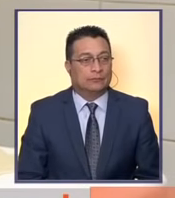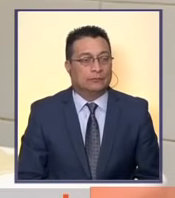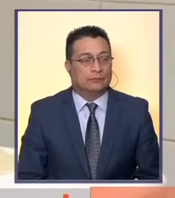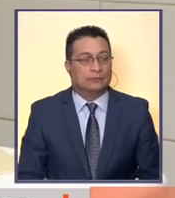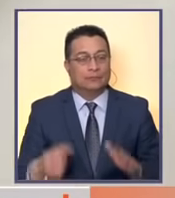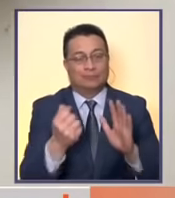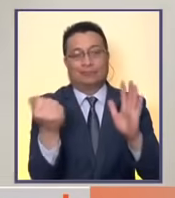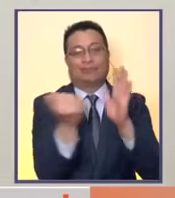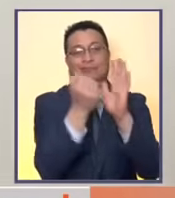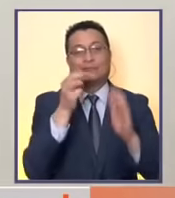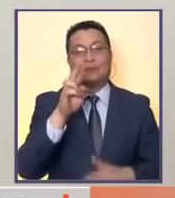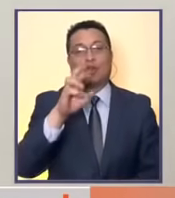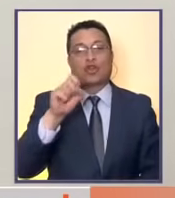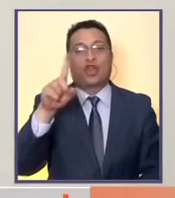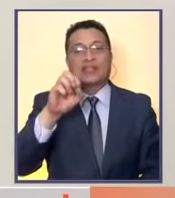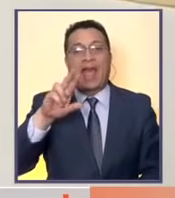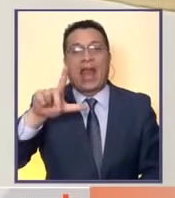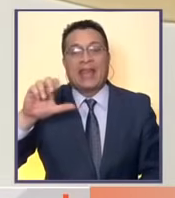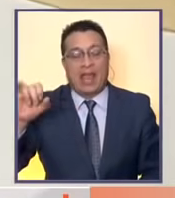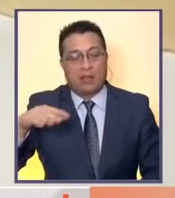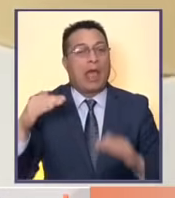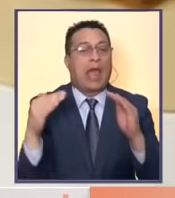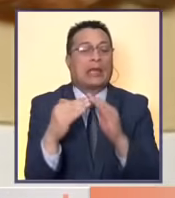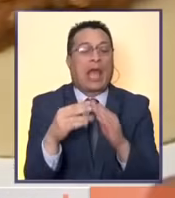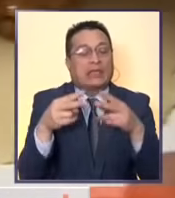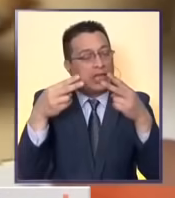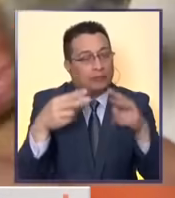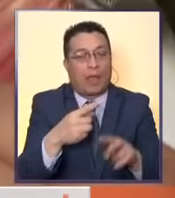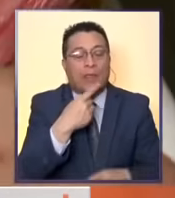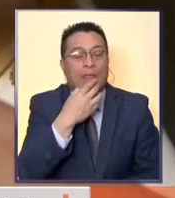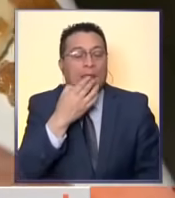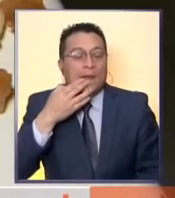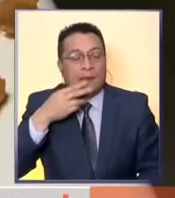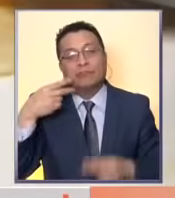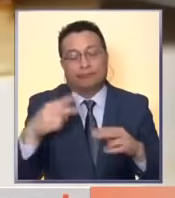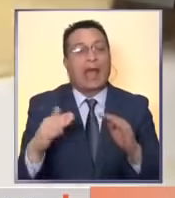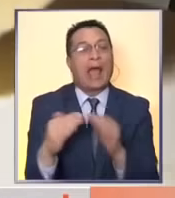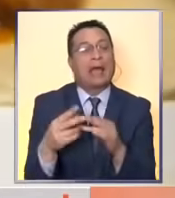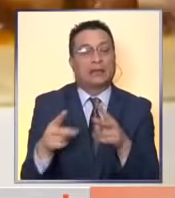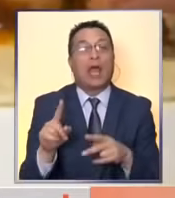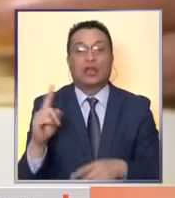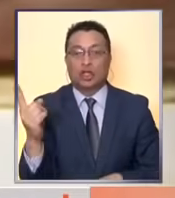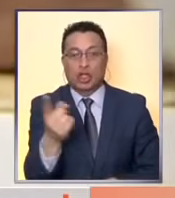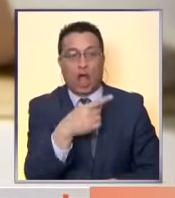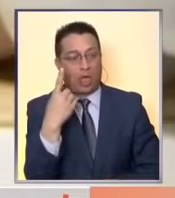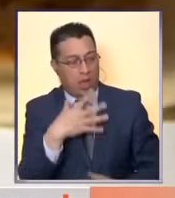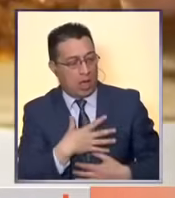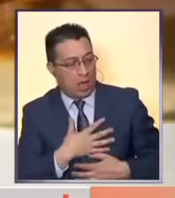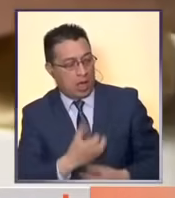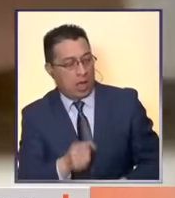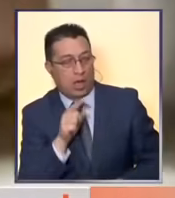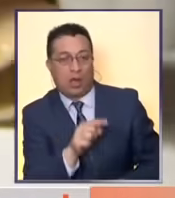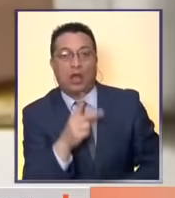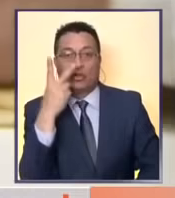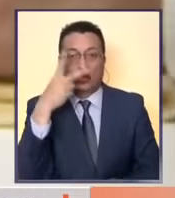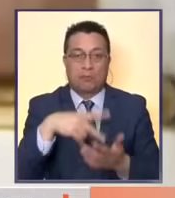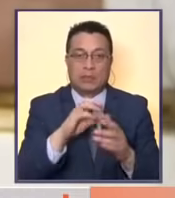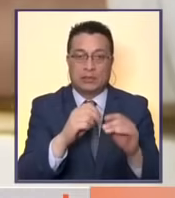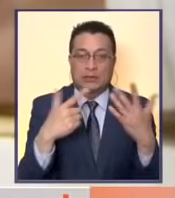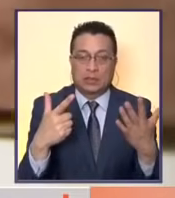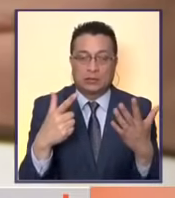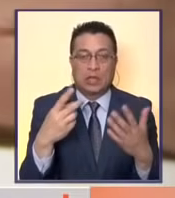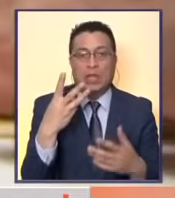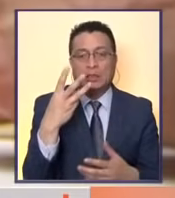De Rosalía es de preparación casera, artesanal. Fue eso lo que llamó la atención en 2007. Tuvieron que pasar